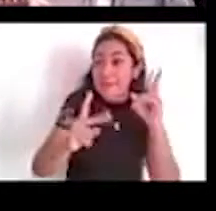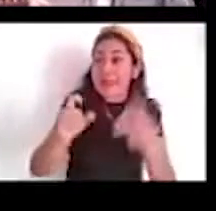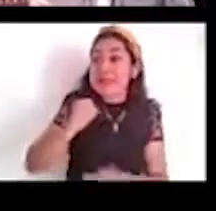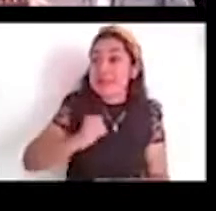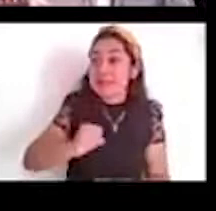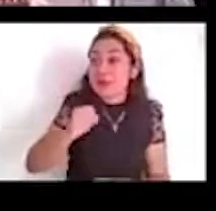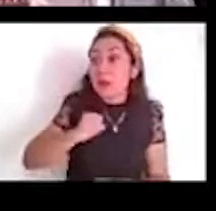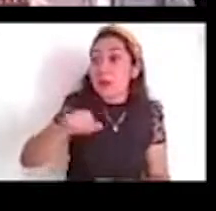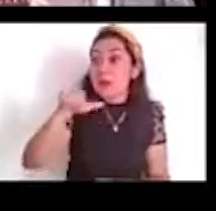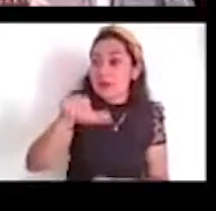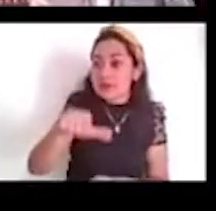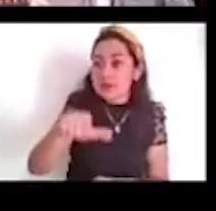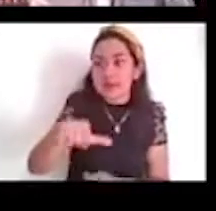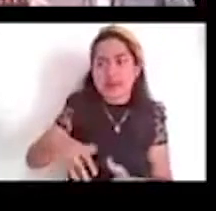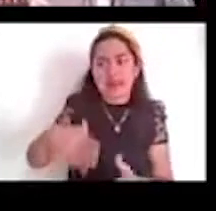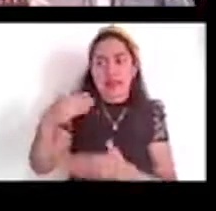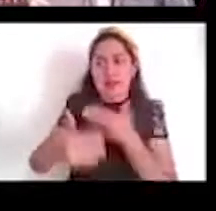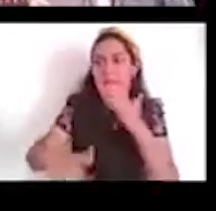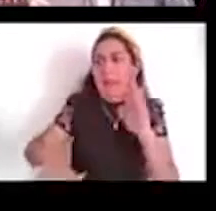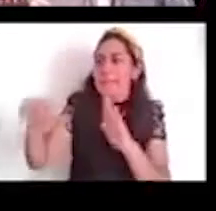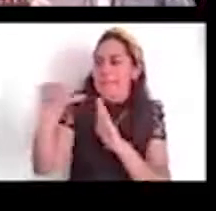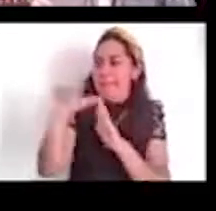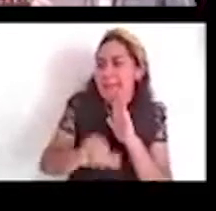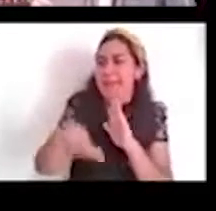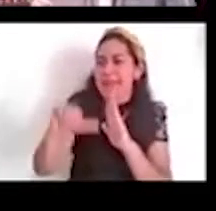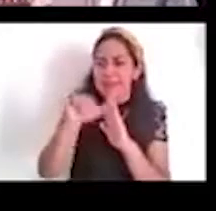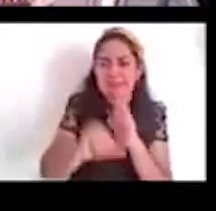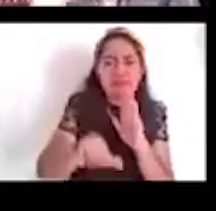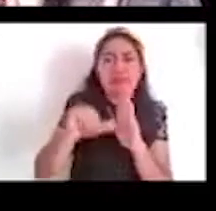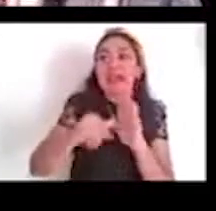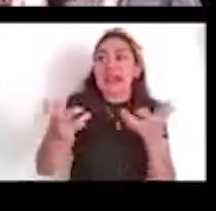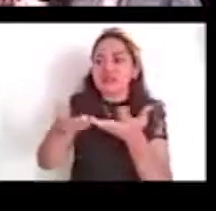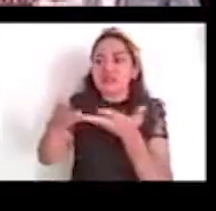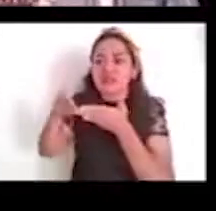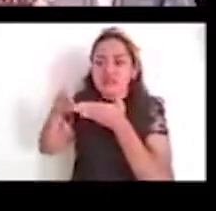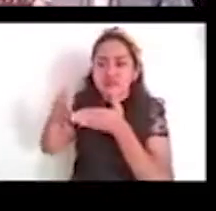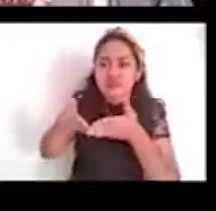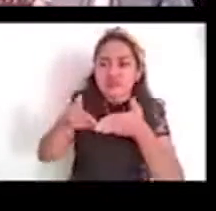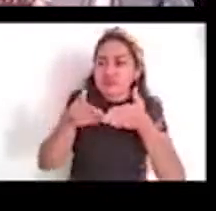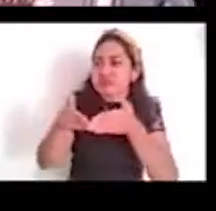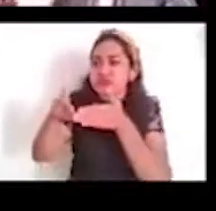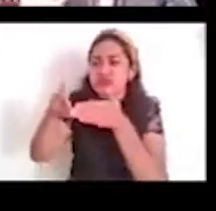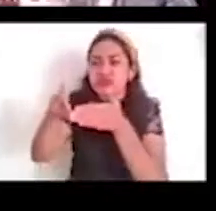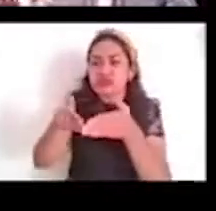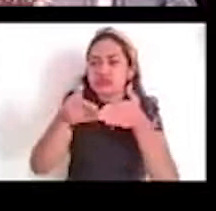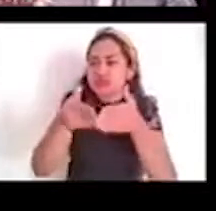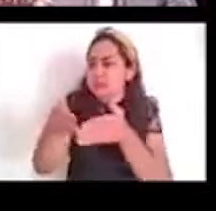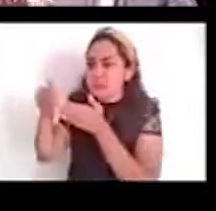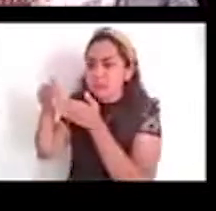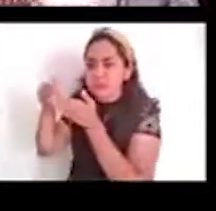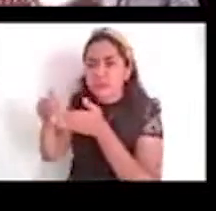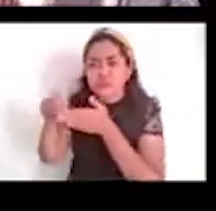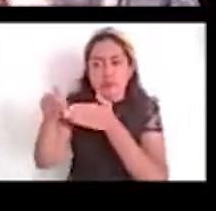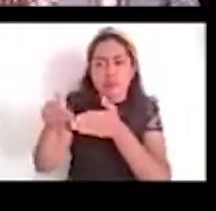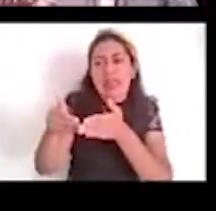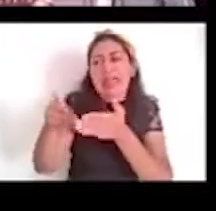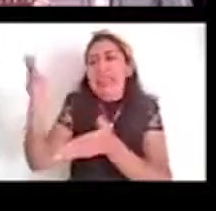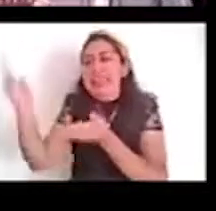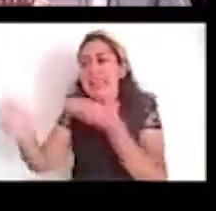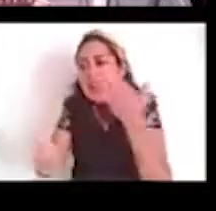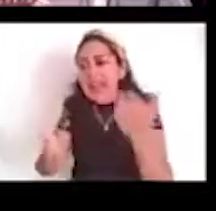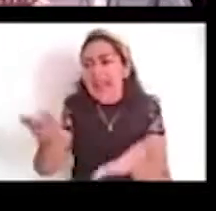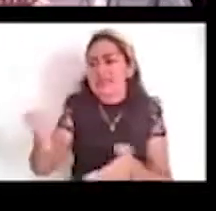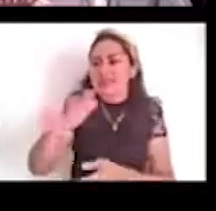meses en embarcados, luego llegan a la Española o a Cuba, ¿no?